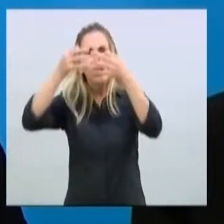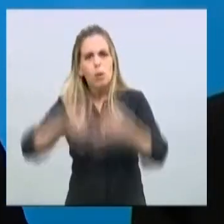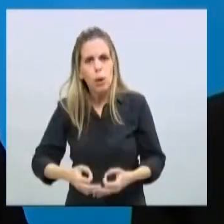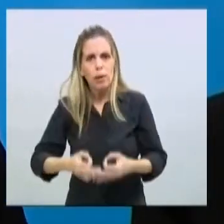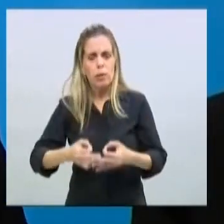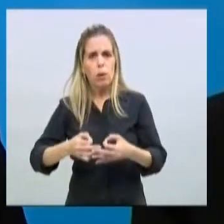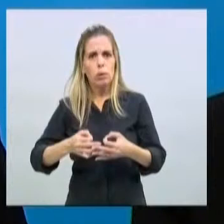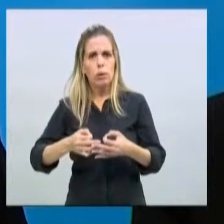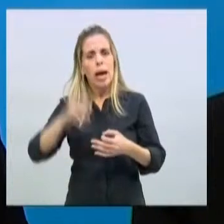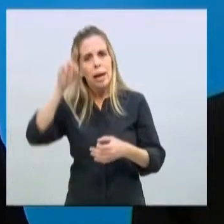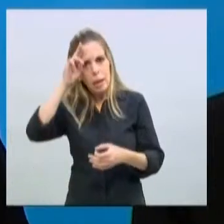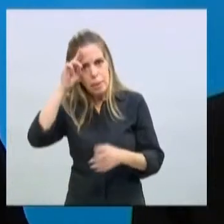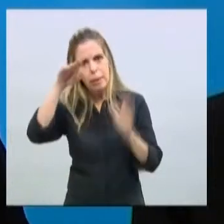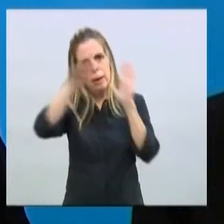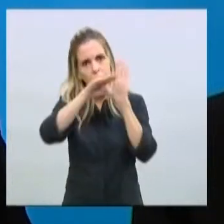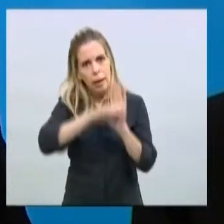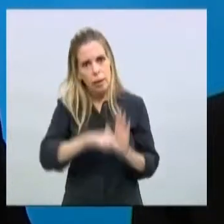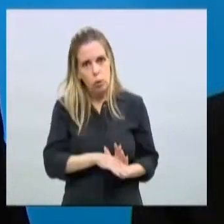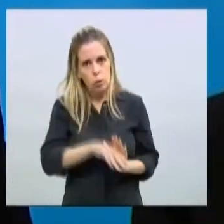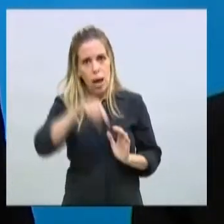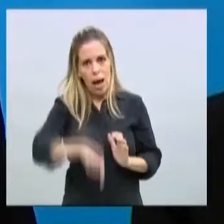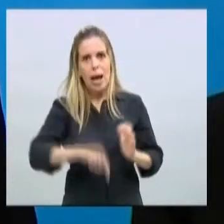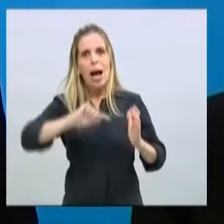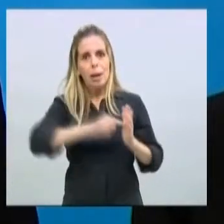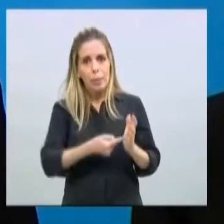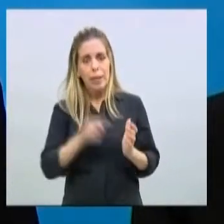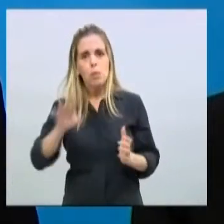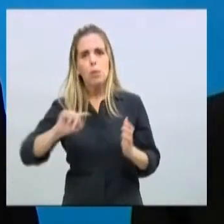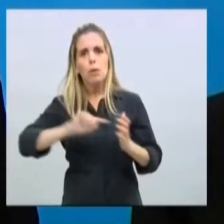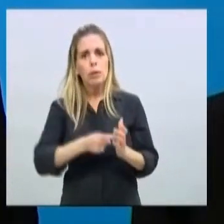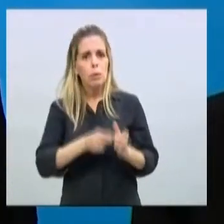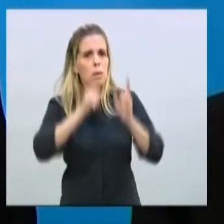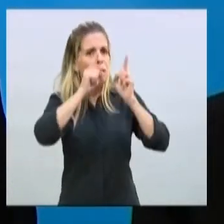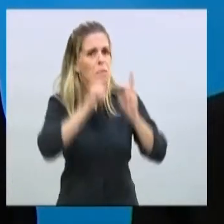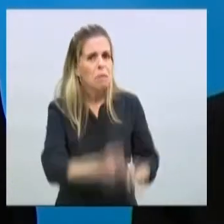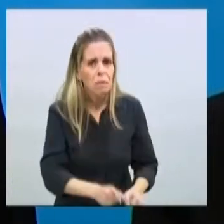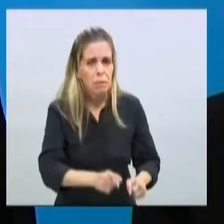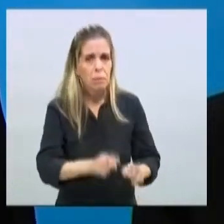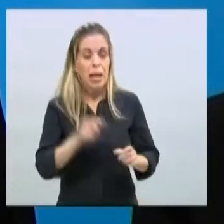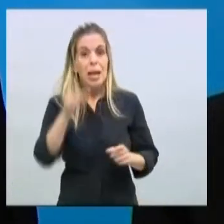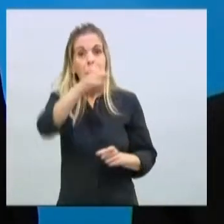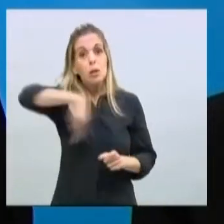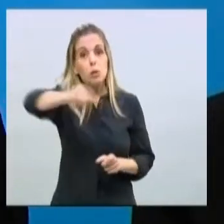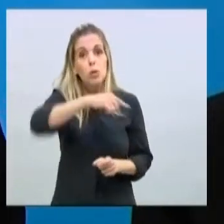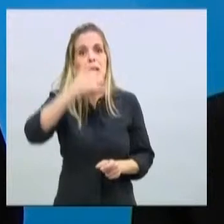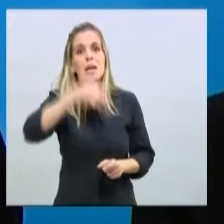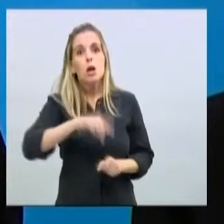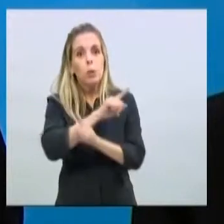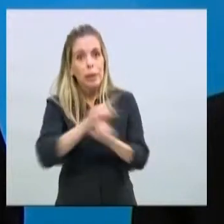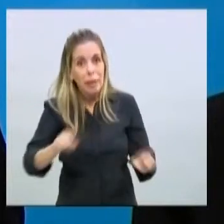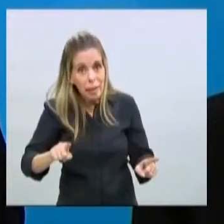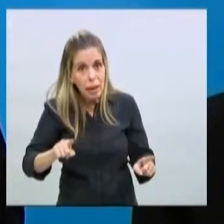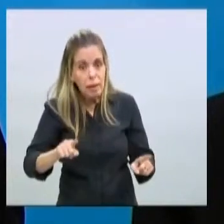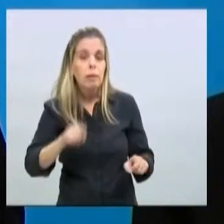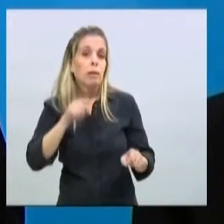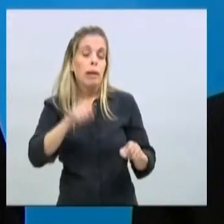una de nosotras. Porque si así no lo entienden, el riesgo se